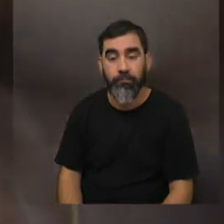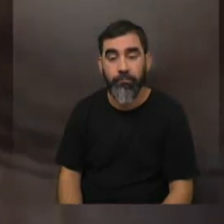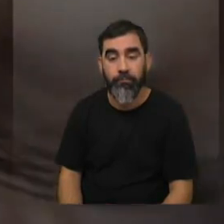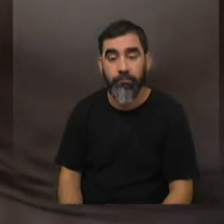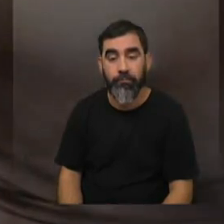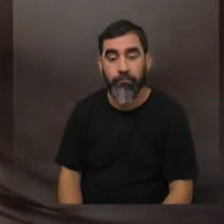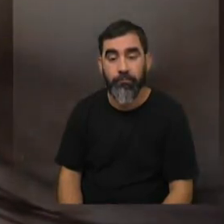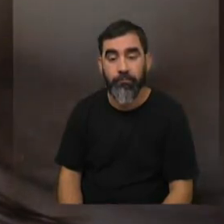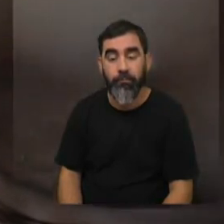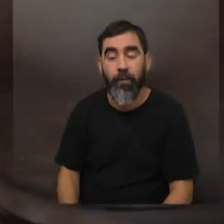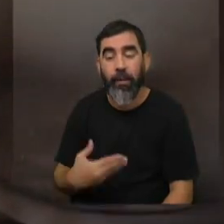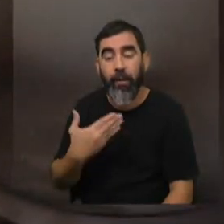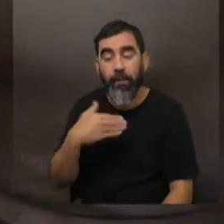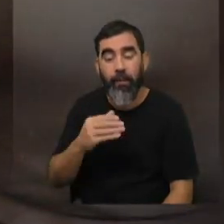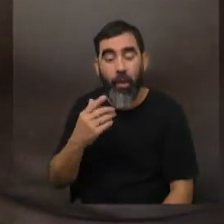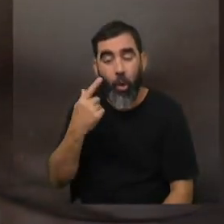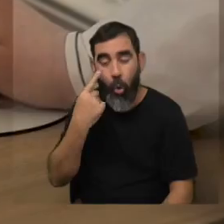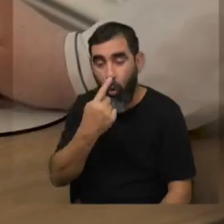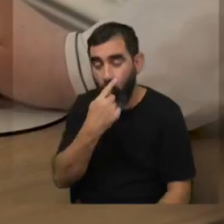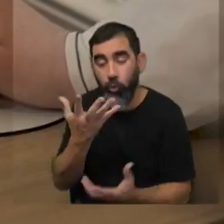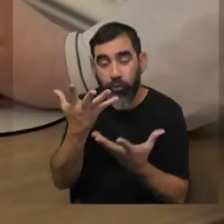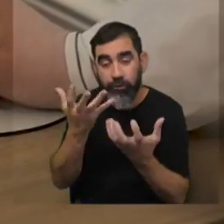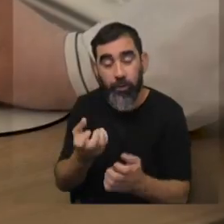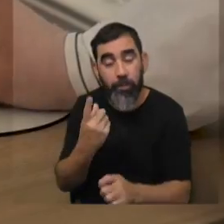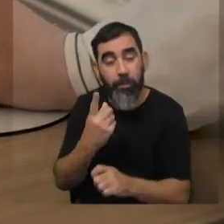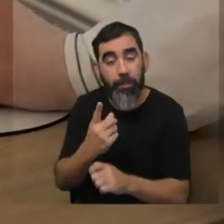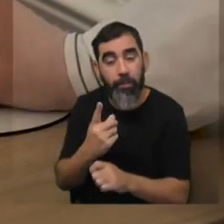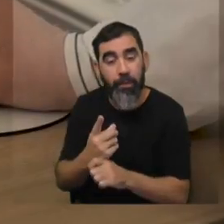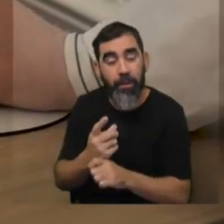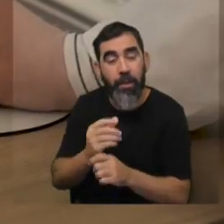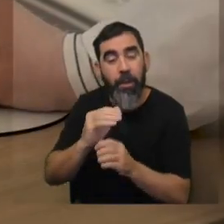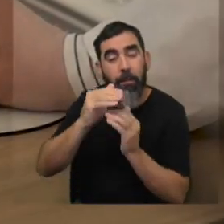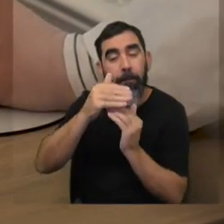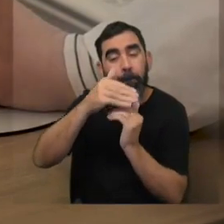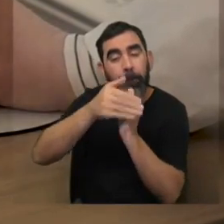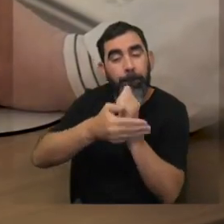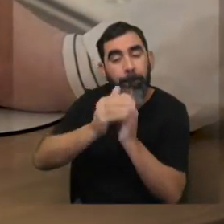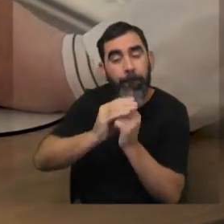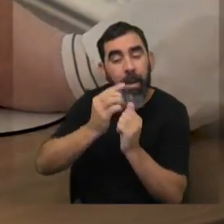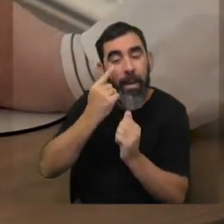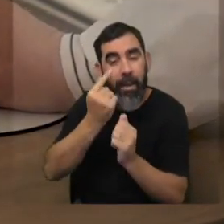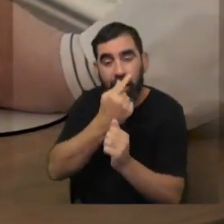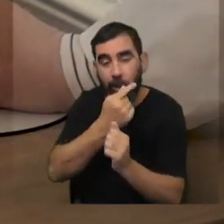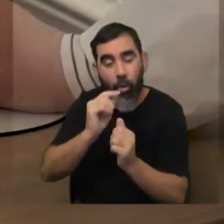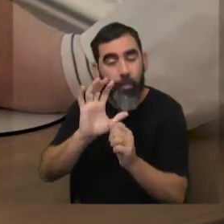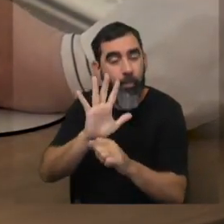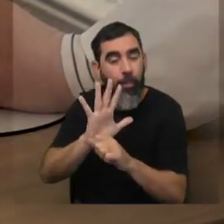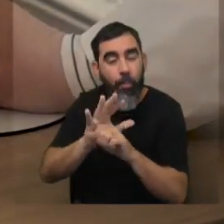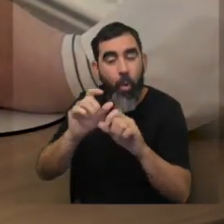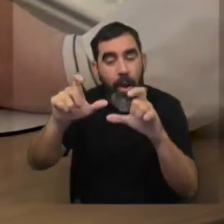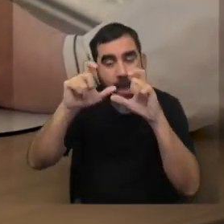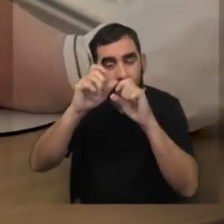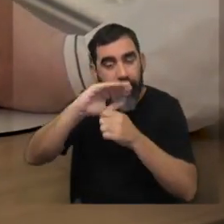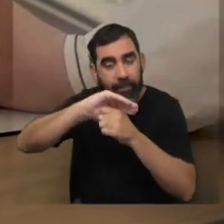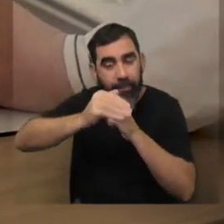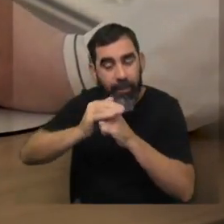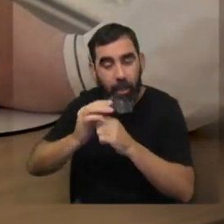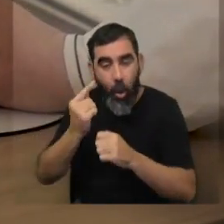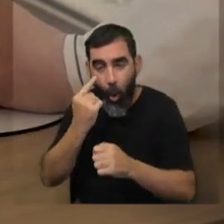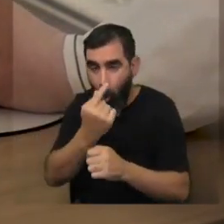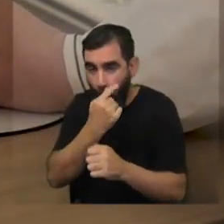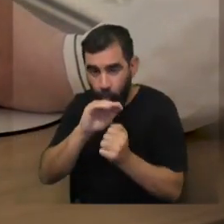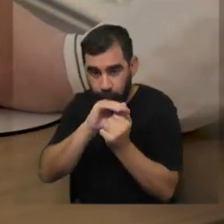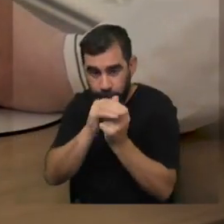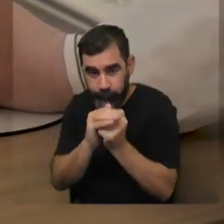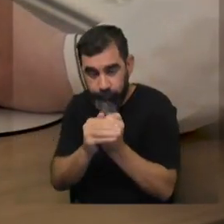Para entender el ojo seco, tenemos que hablar primero de lo que es la película lagrimal. En primer lugar, es un lente, es el primer lente del ojo.